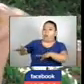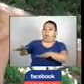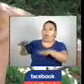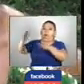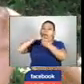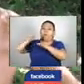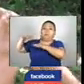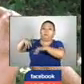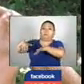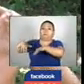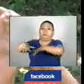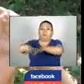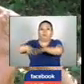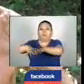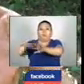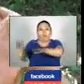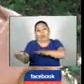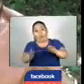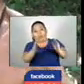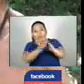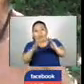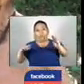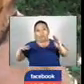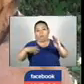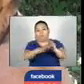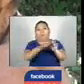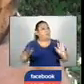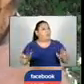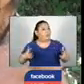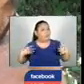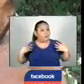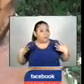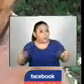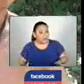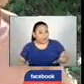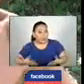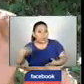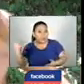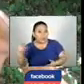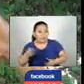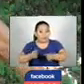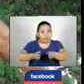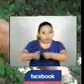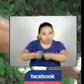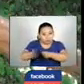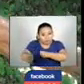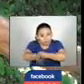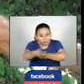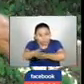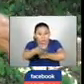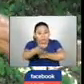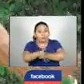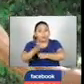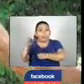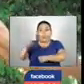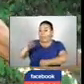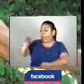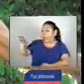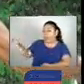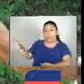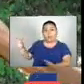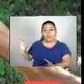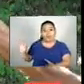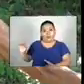agua de vuelta, donde la para donde mi sobrino. ¿Por qué? Porque quiere una raspada o quiere que los pongan.